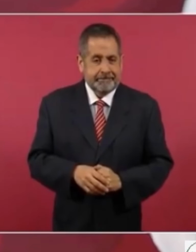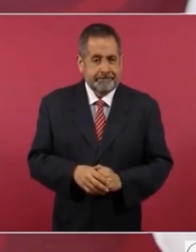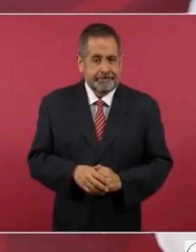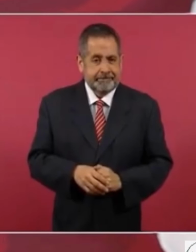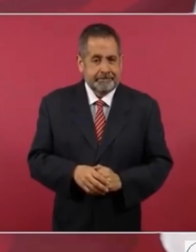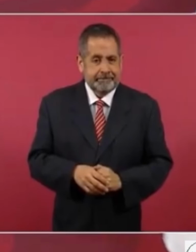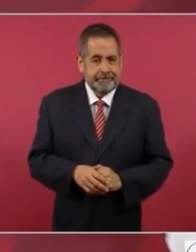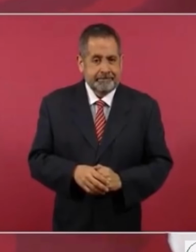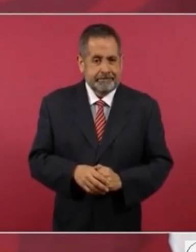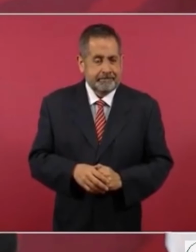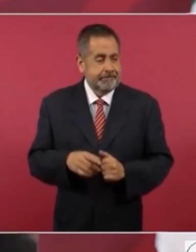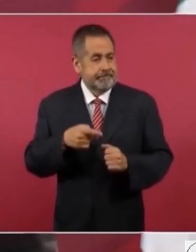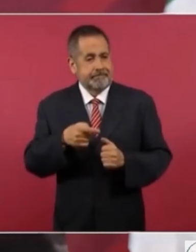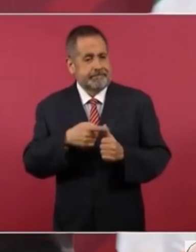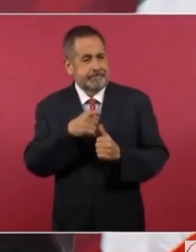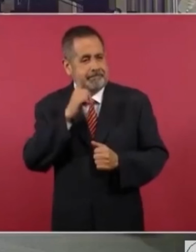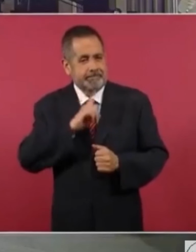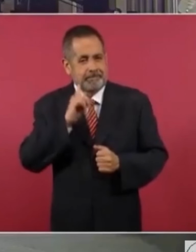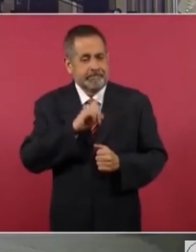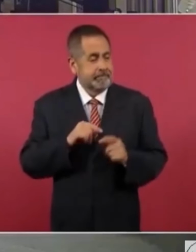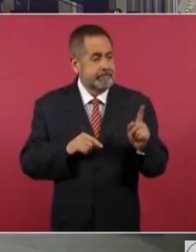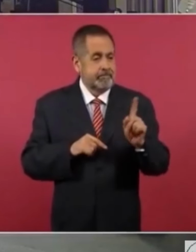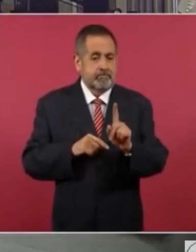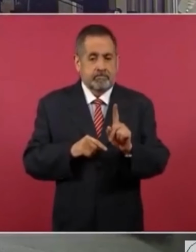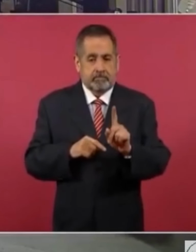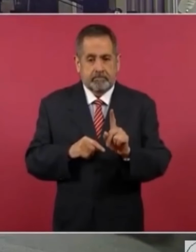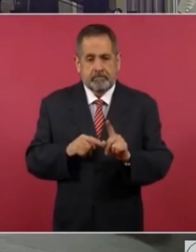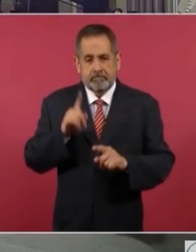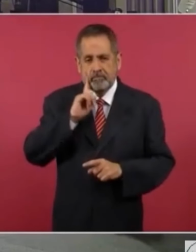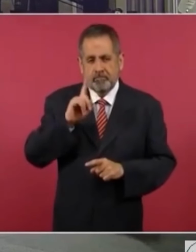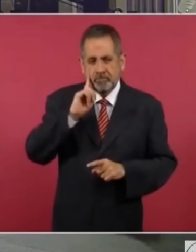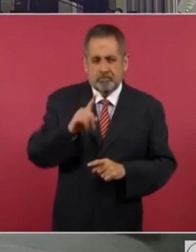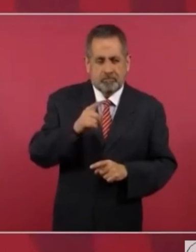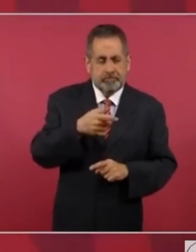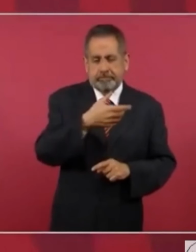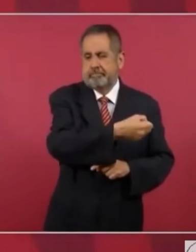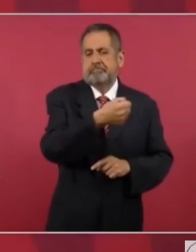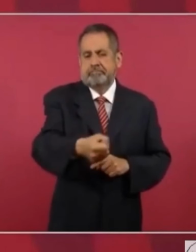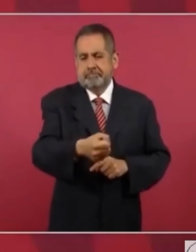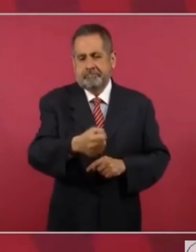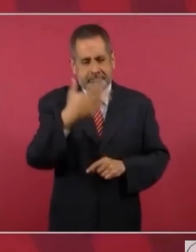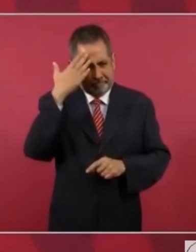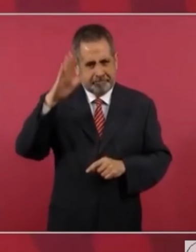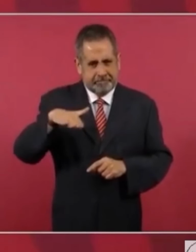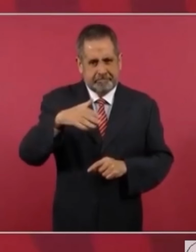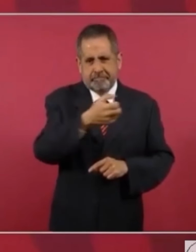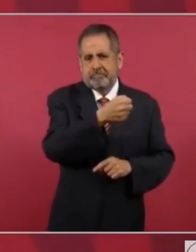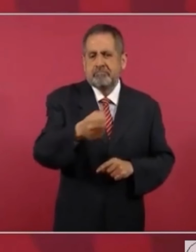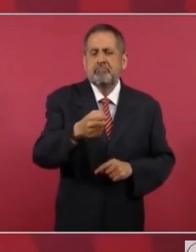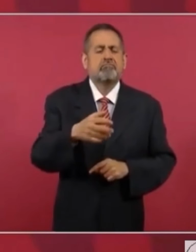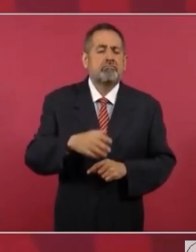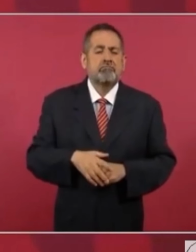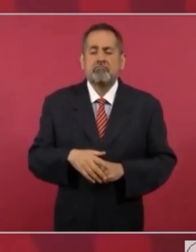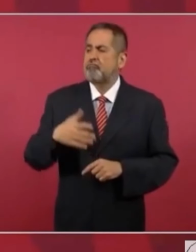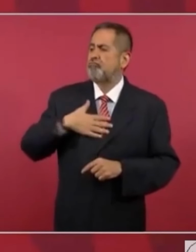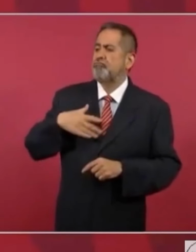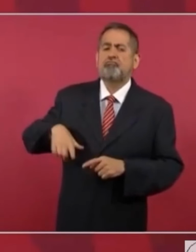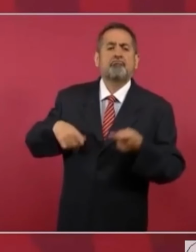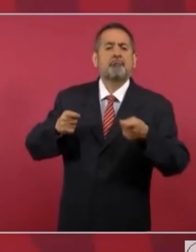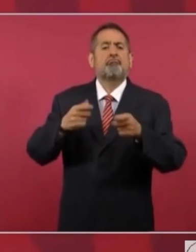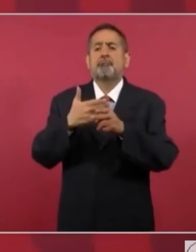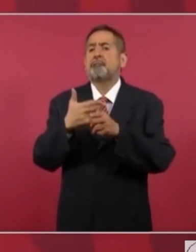La señora que nombran dice: voy a gobernar hasta el 26,